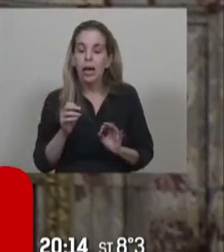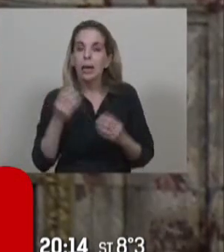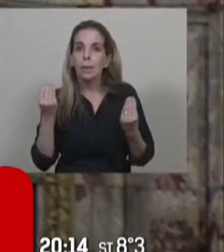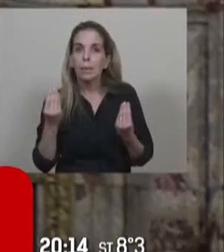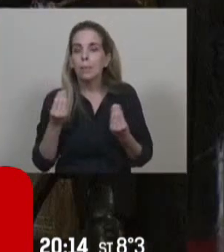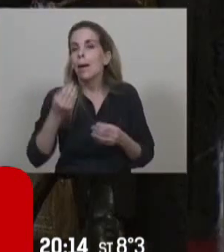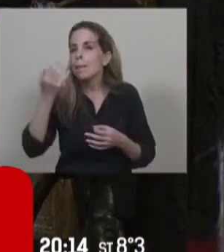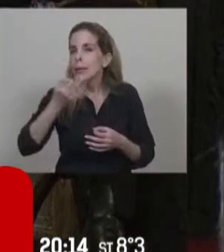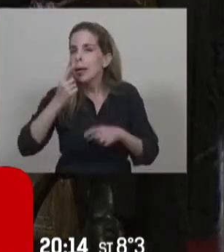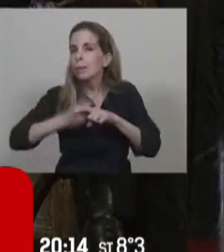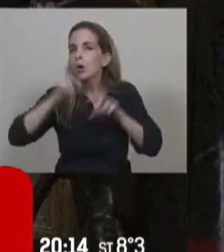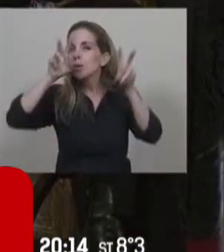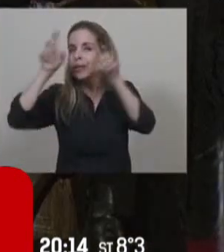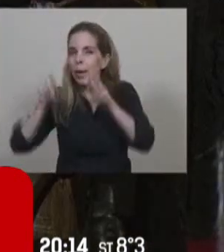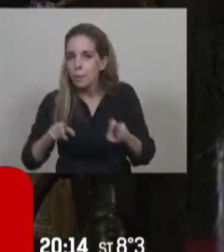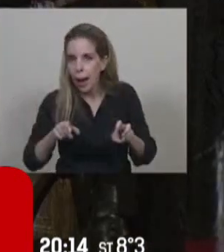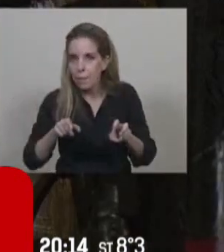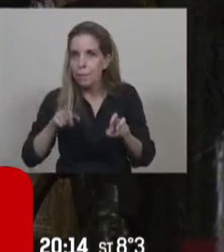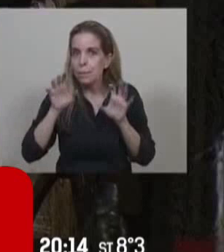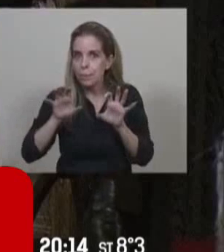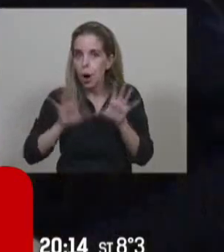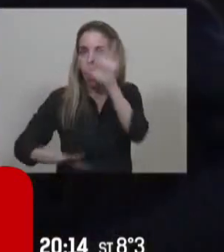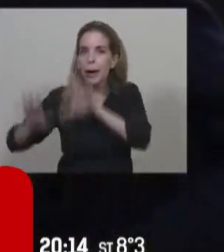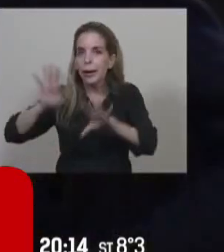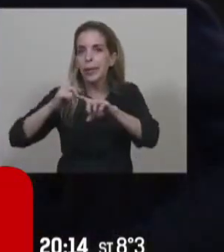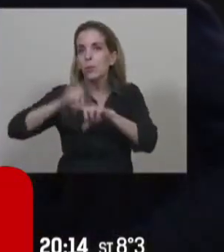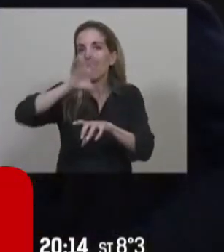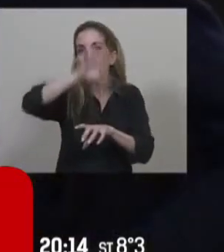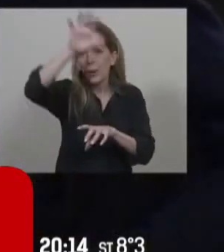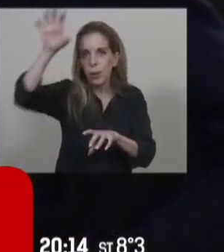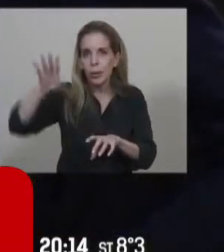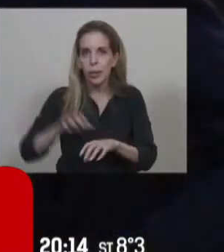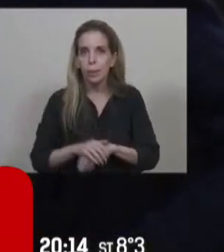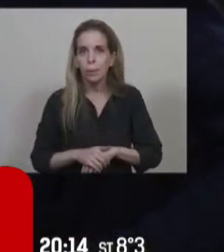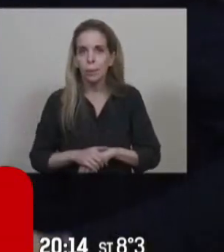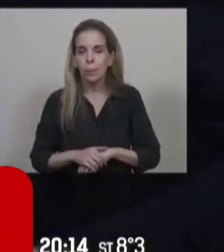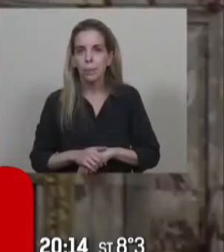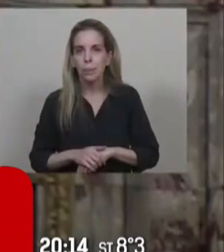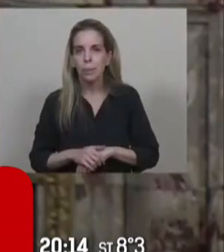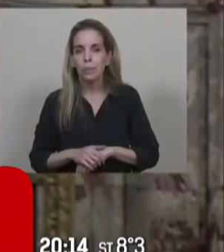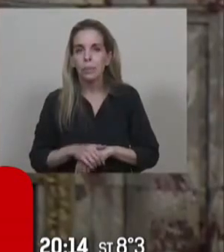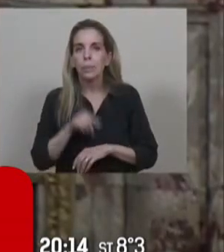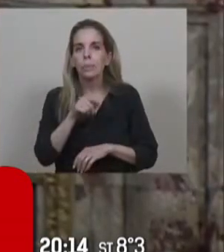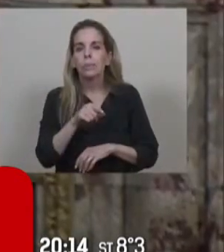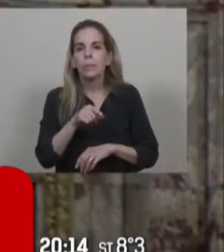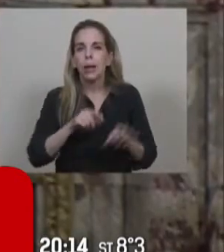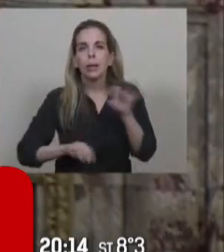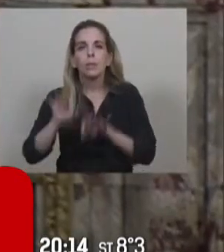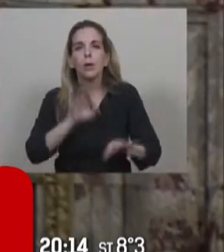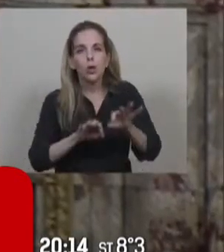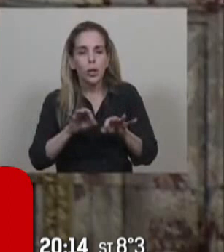materia, evitando con ello el establecimiento de competencias múltiples. Esta idea va